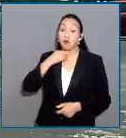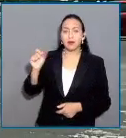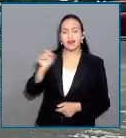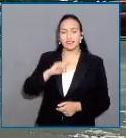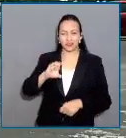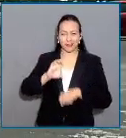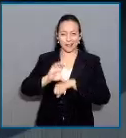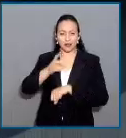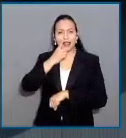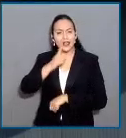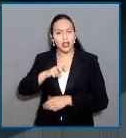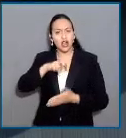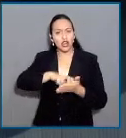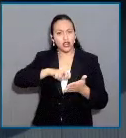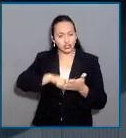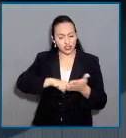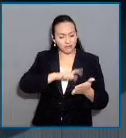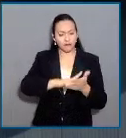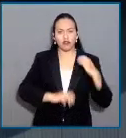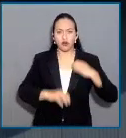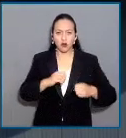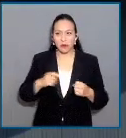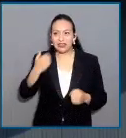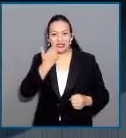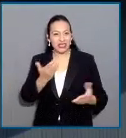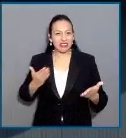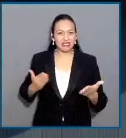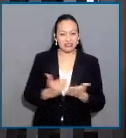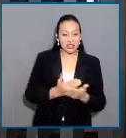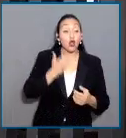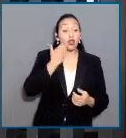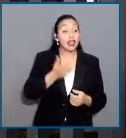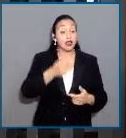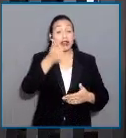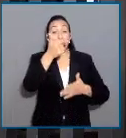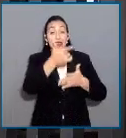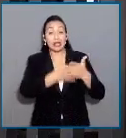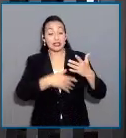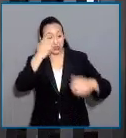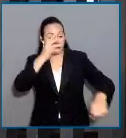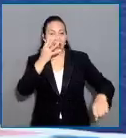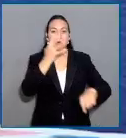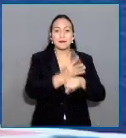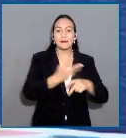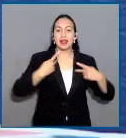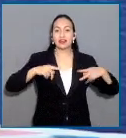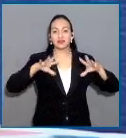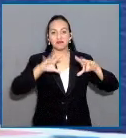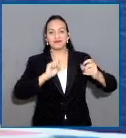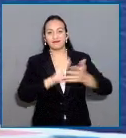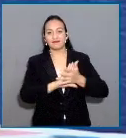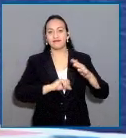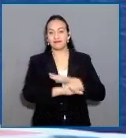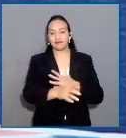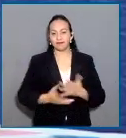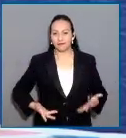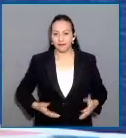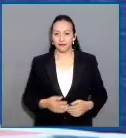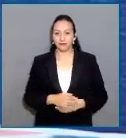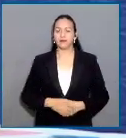poderes judiciales y la ampliación del catálogo de delitos que ameritan prisión preventiva oficiosa. Haber